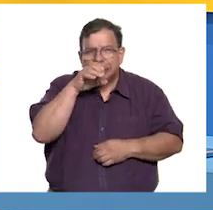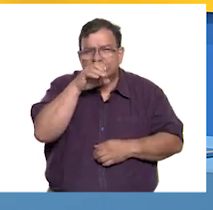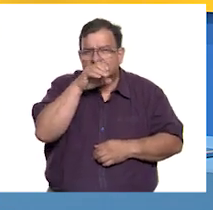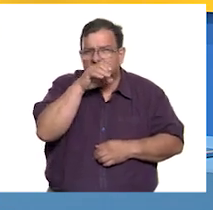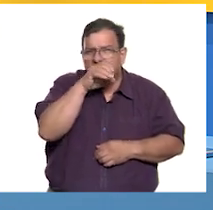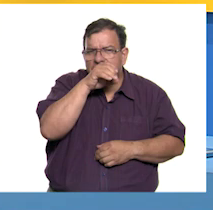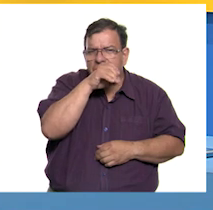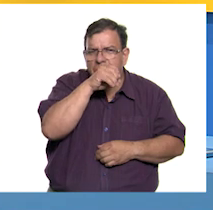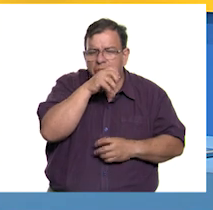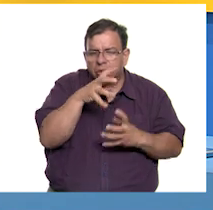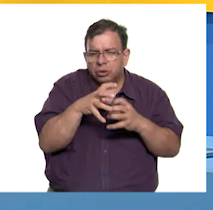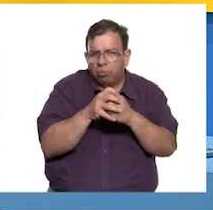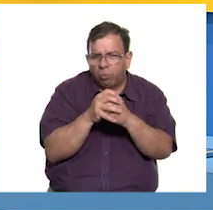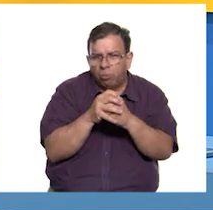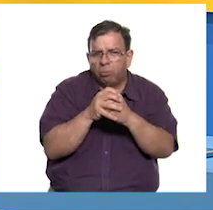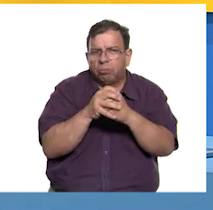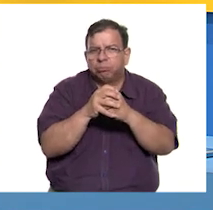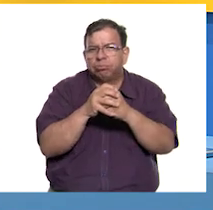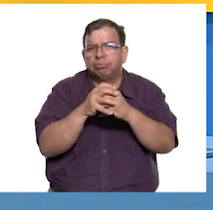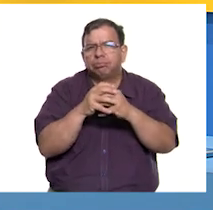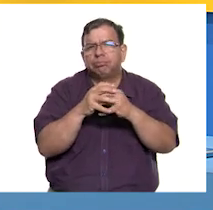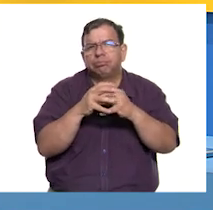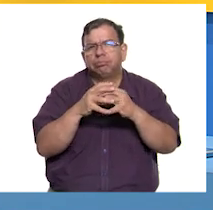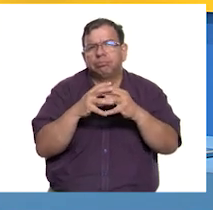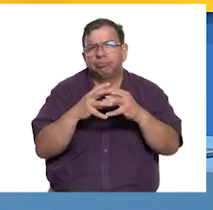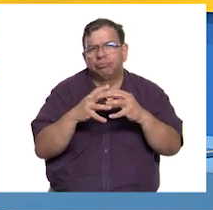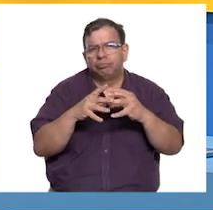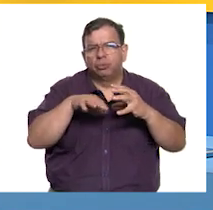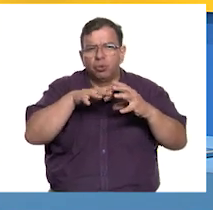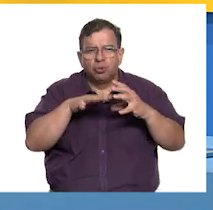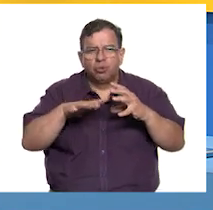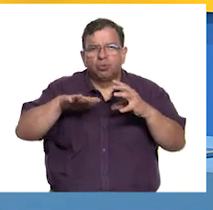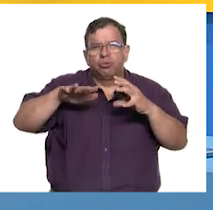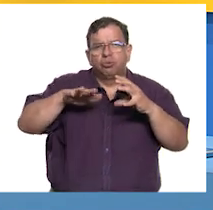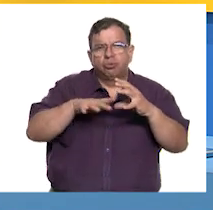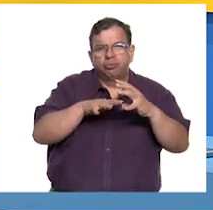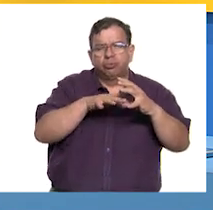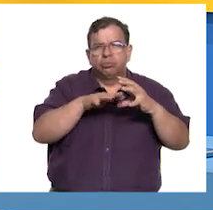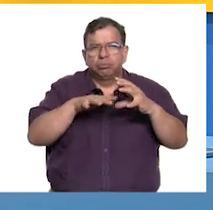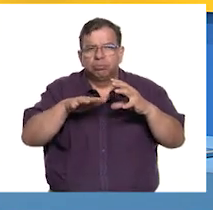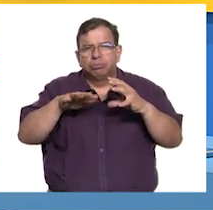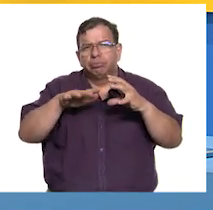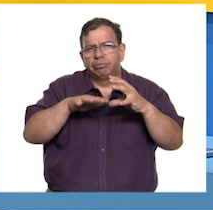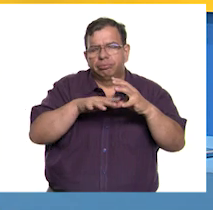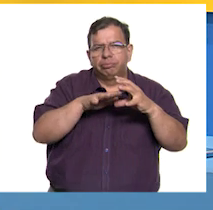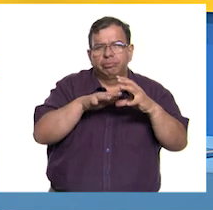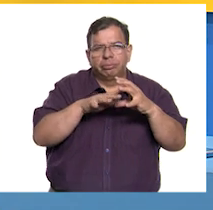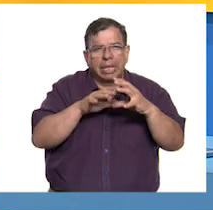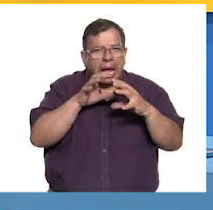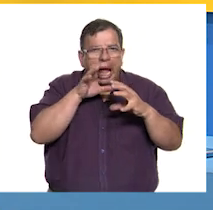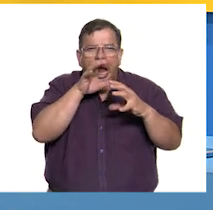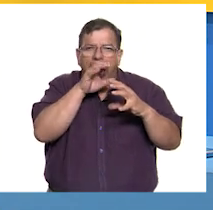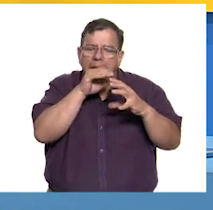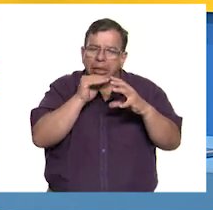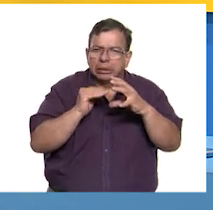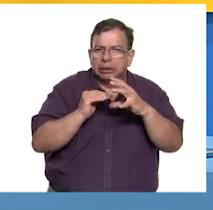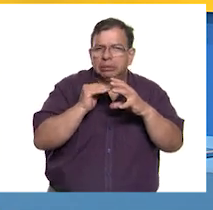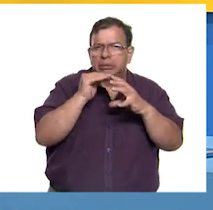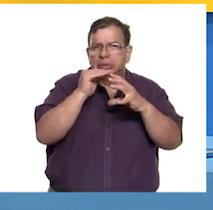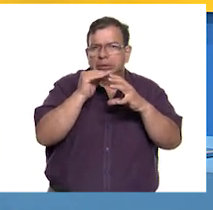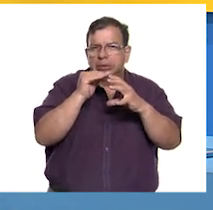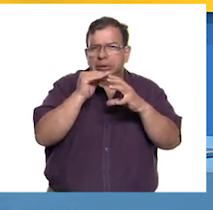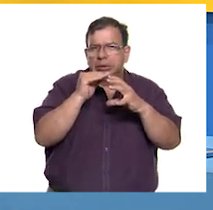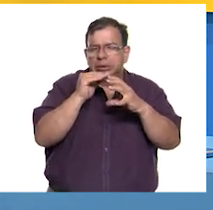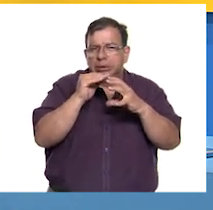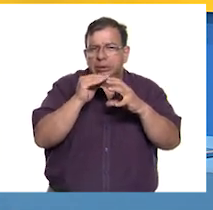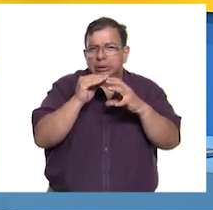su densidad suele disminuir. Por lo tanto, el fluido más caliente y menos denso asciende,